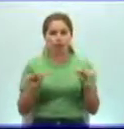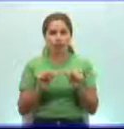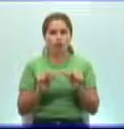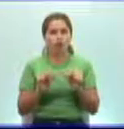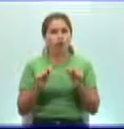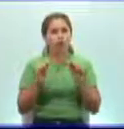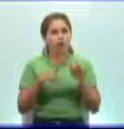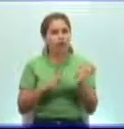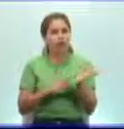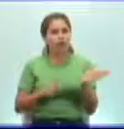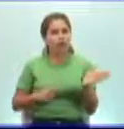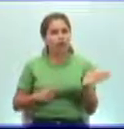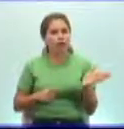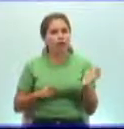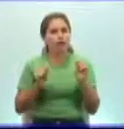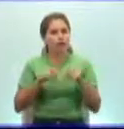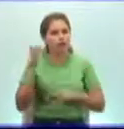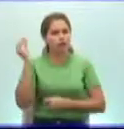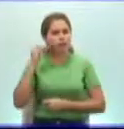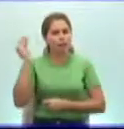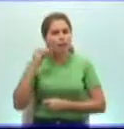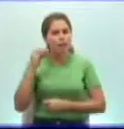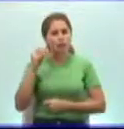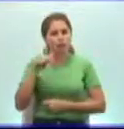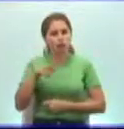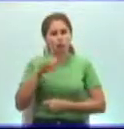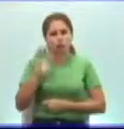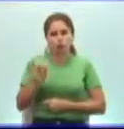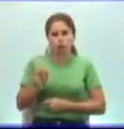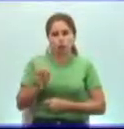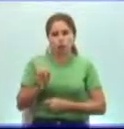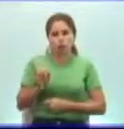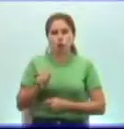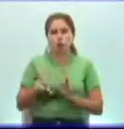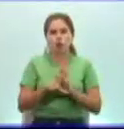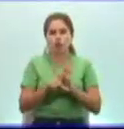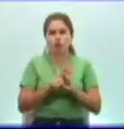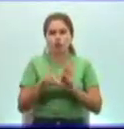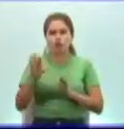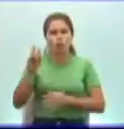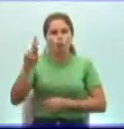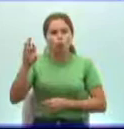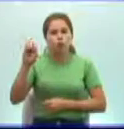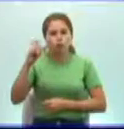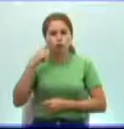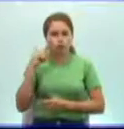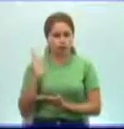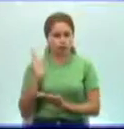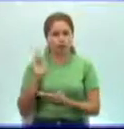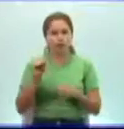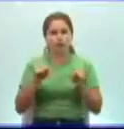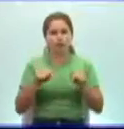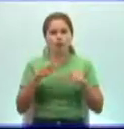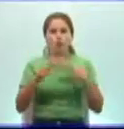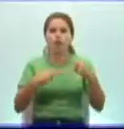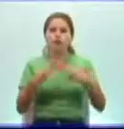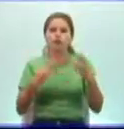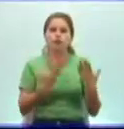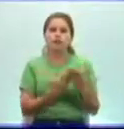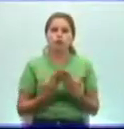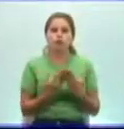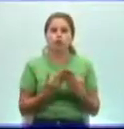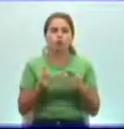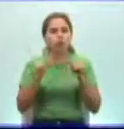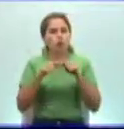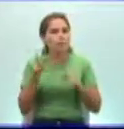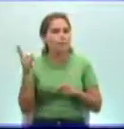de corriente eléctrica, conocida en su honor como ley de Ohm. Este también, bueno, pues realizó estudios sobre la